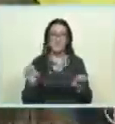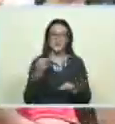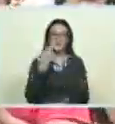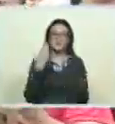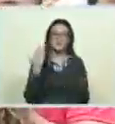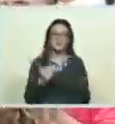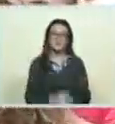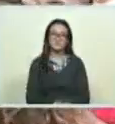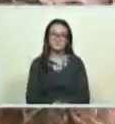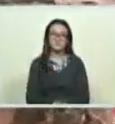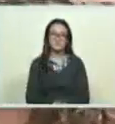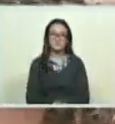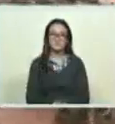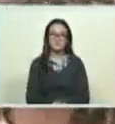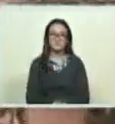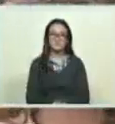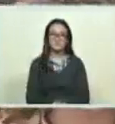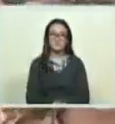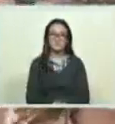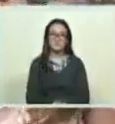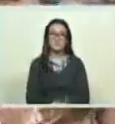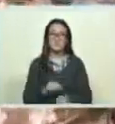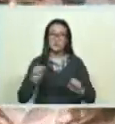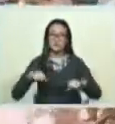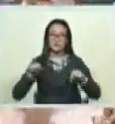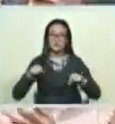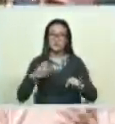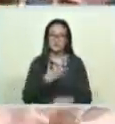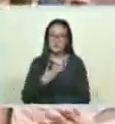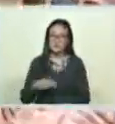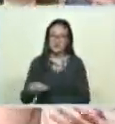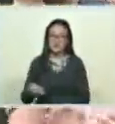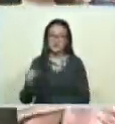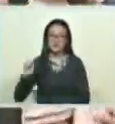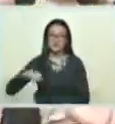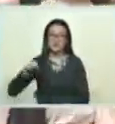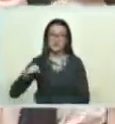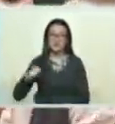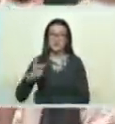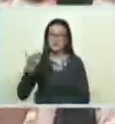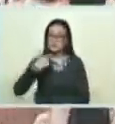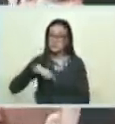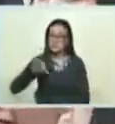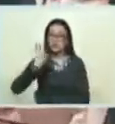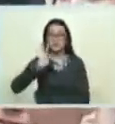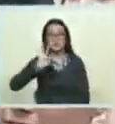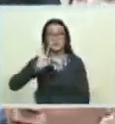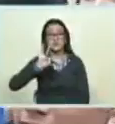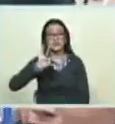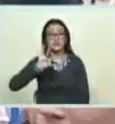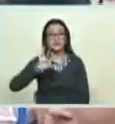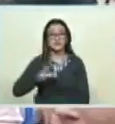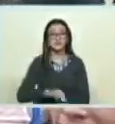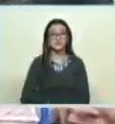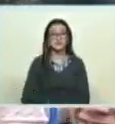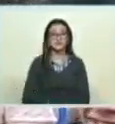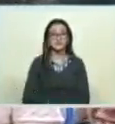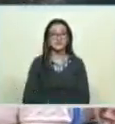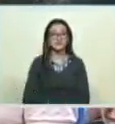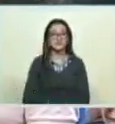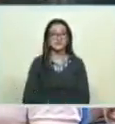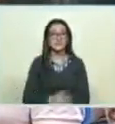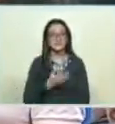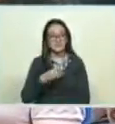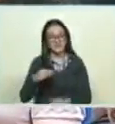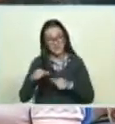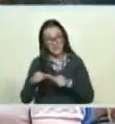Media. Así es, presidente. Vamos a seguir explicando. Claro que sí, somos tres presidentes. Presidenta, por favor, continúe su